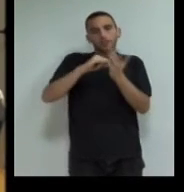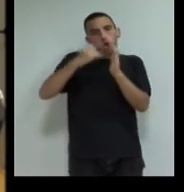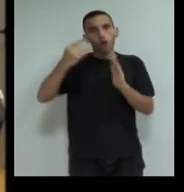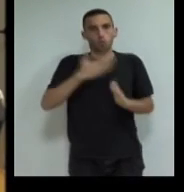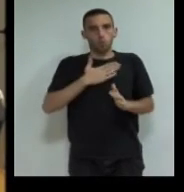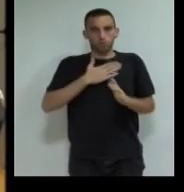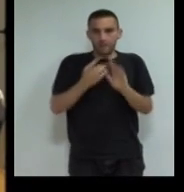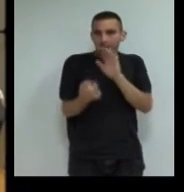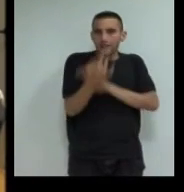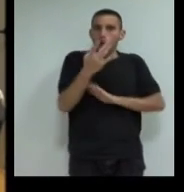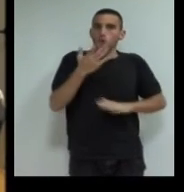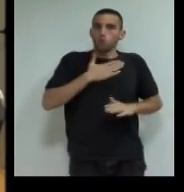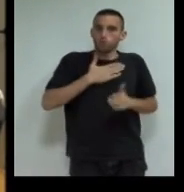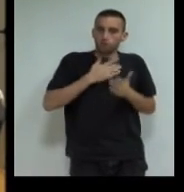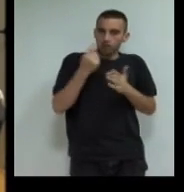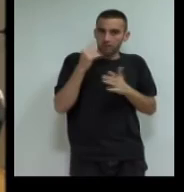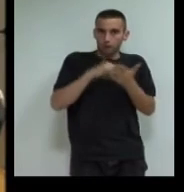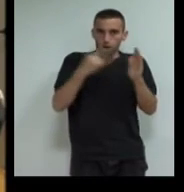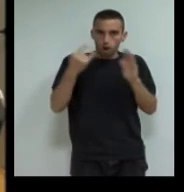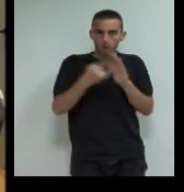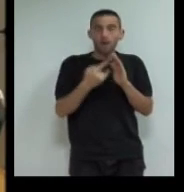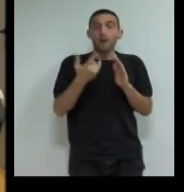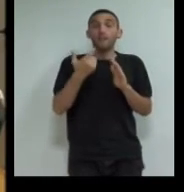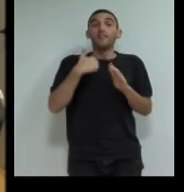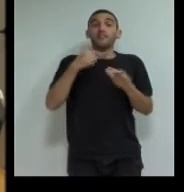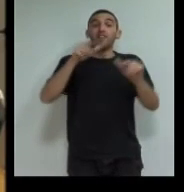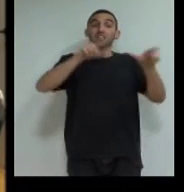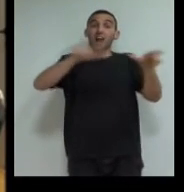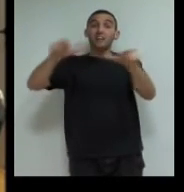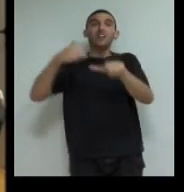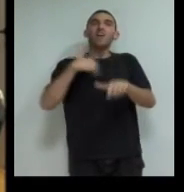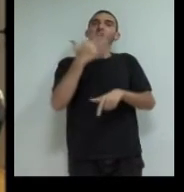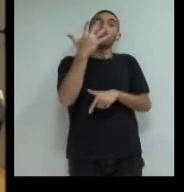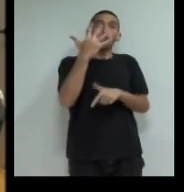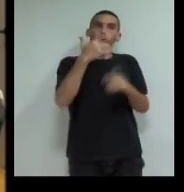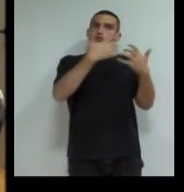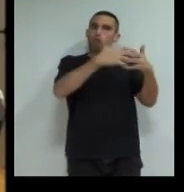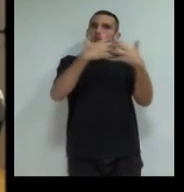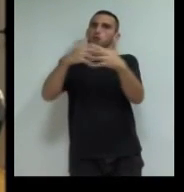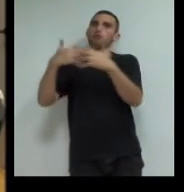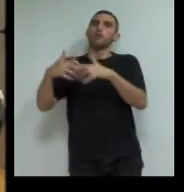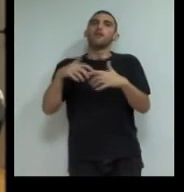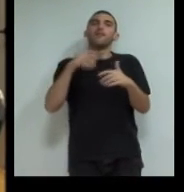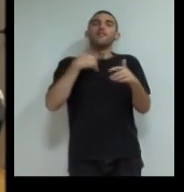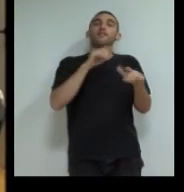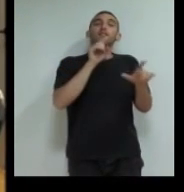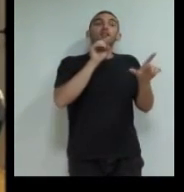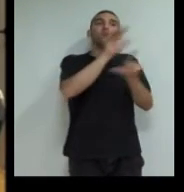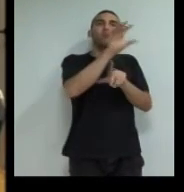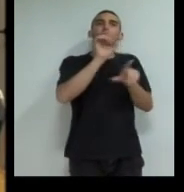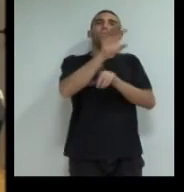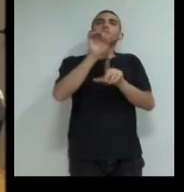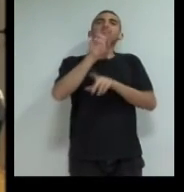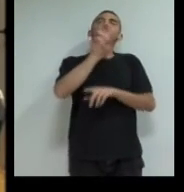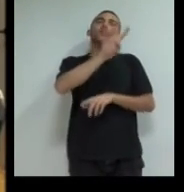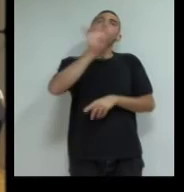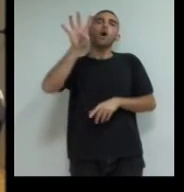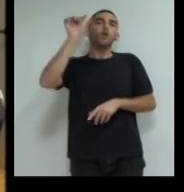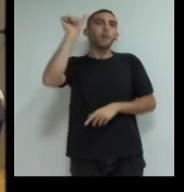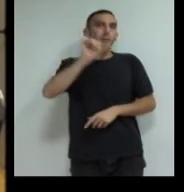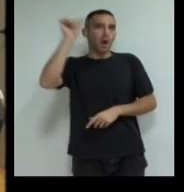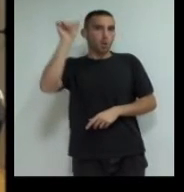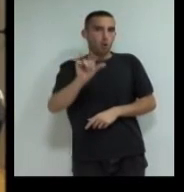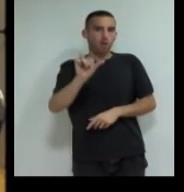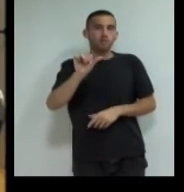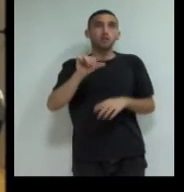Entonces, ahora mismo son 5 salas las que tenemos funcionando y estamos proyectando 24 películas. Este año vamos a cerrar con lo que he dicho